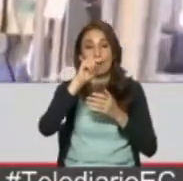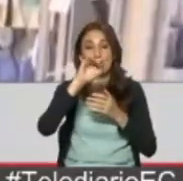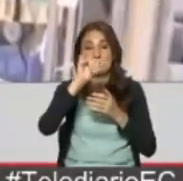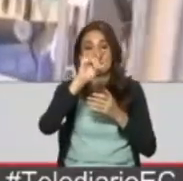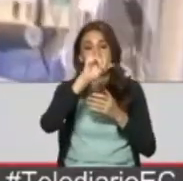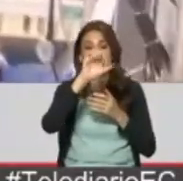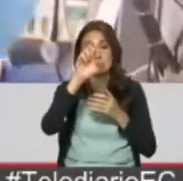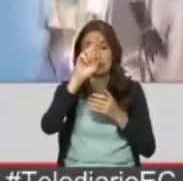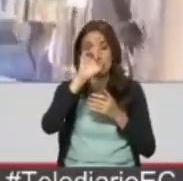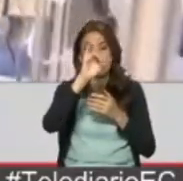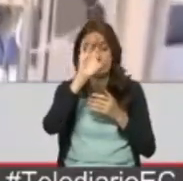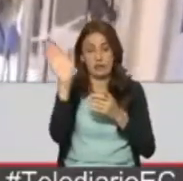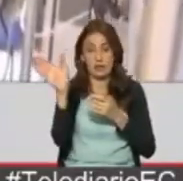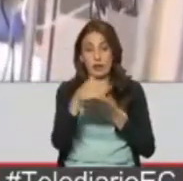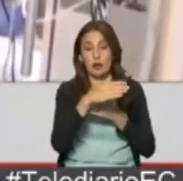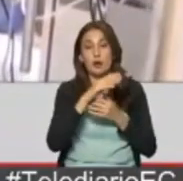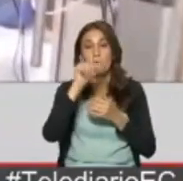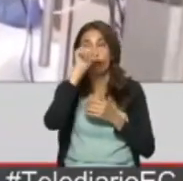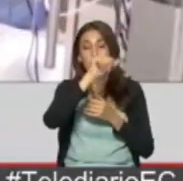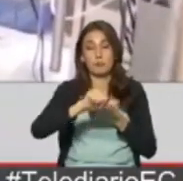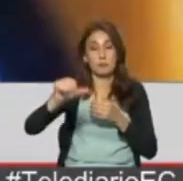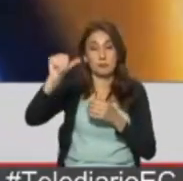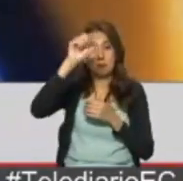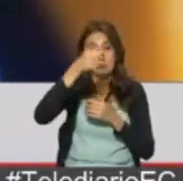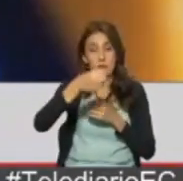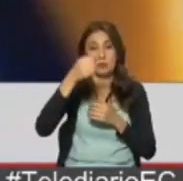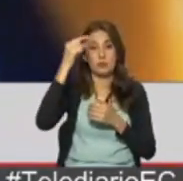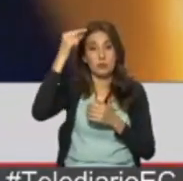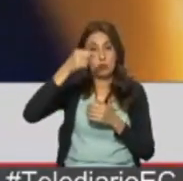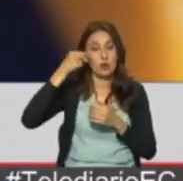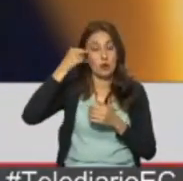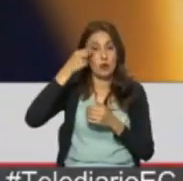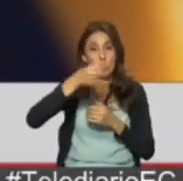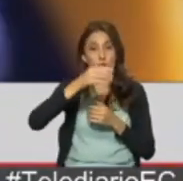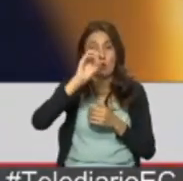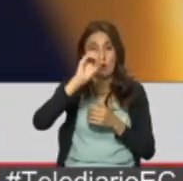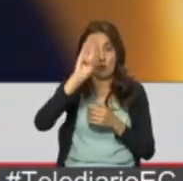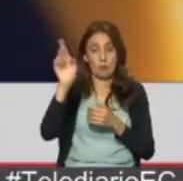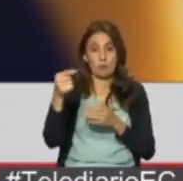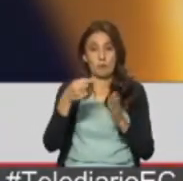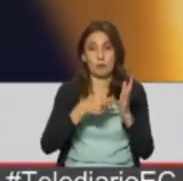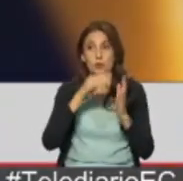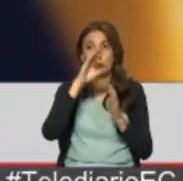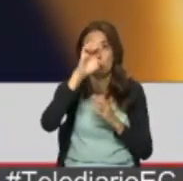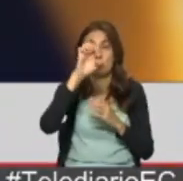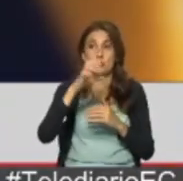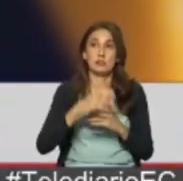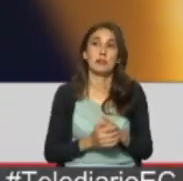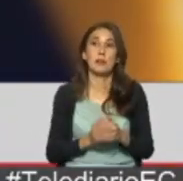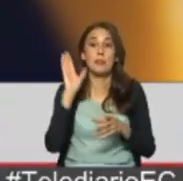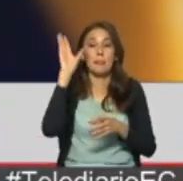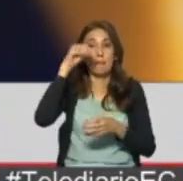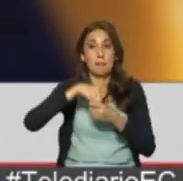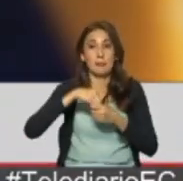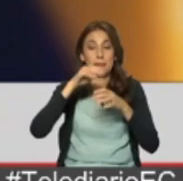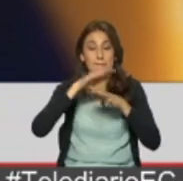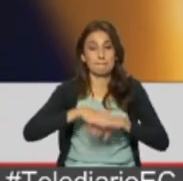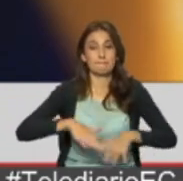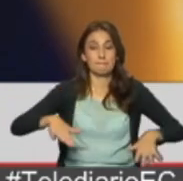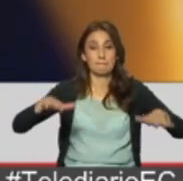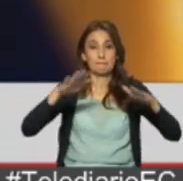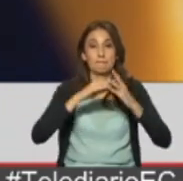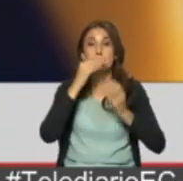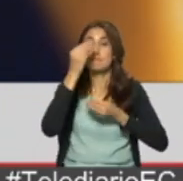cancilleria.gov.ec, que es el correo institucional. Hemos decidido también integrar en un solo punto focal, que